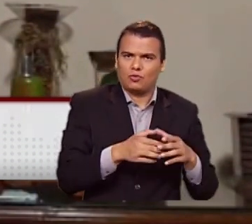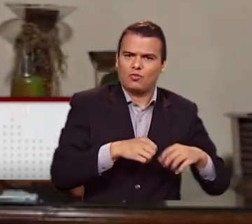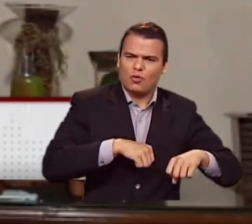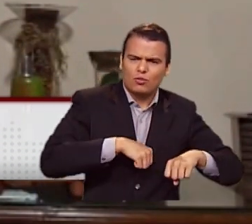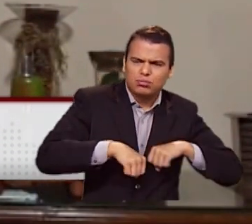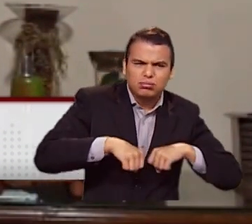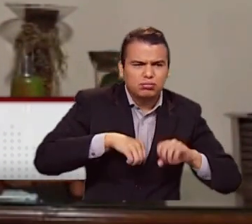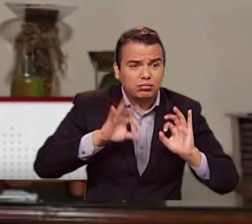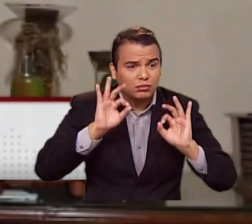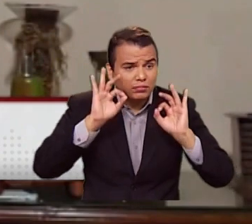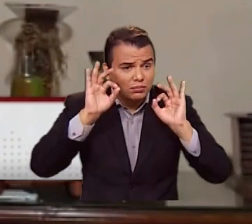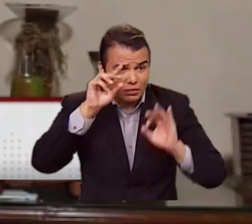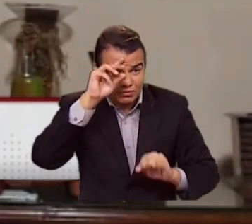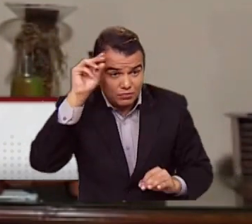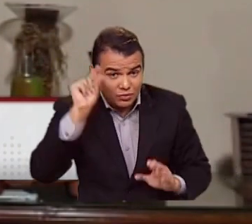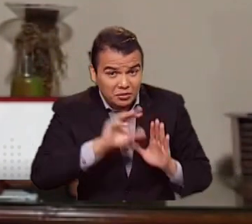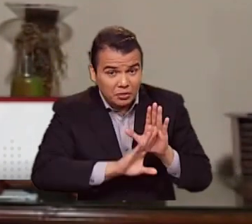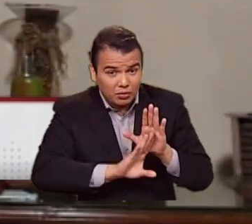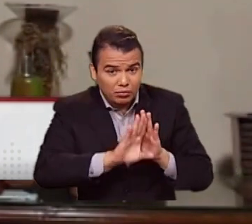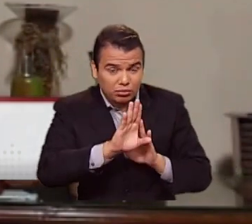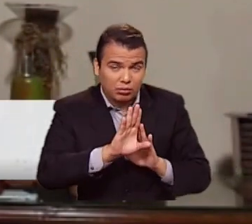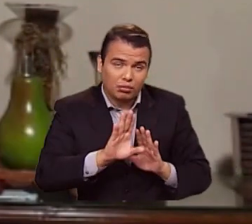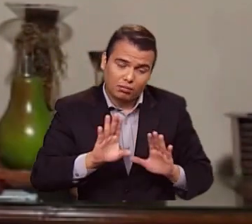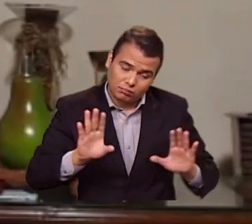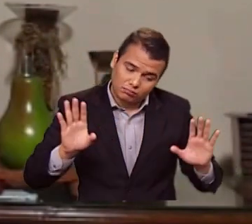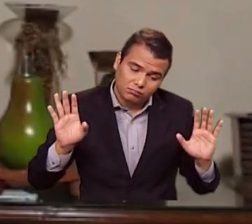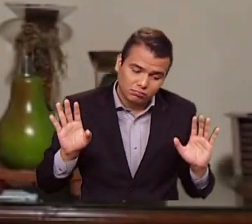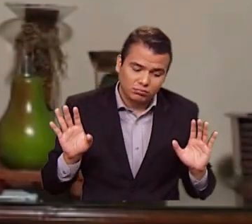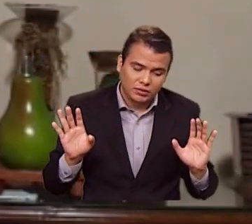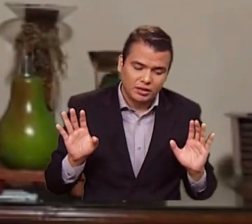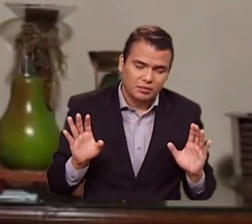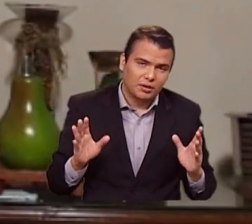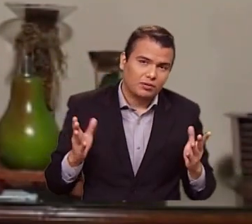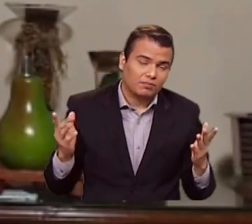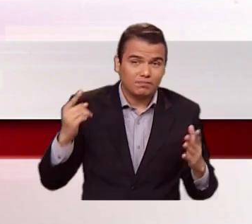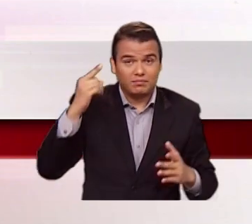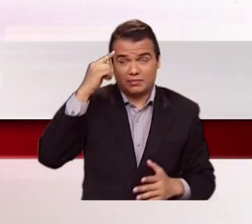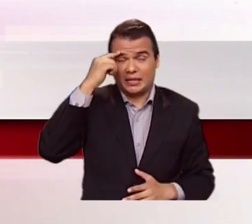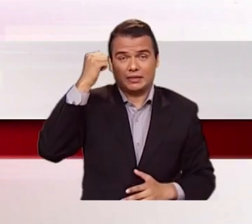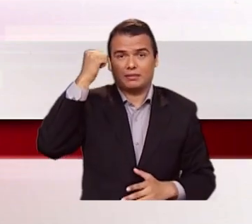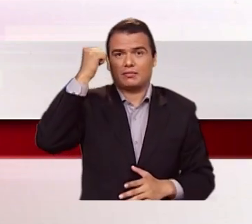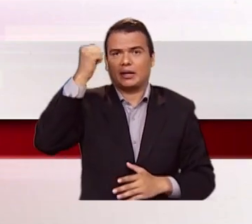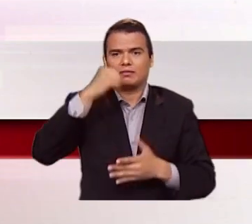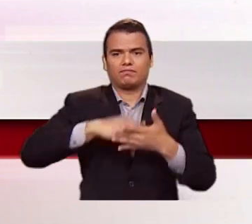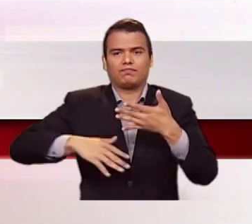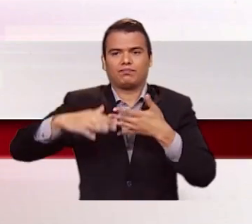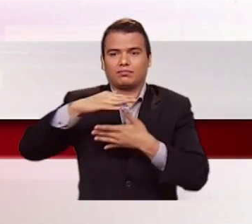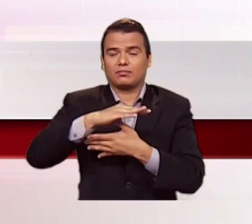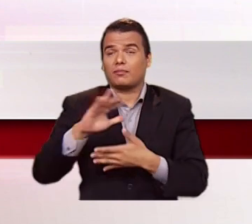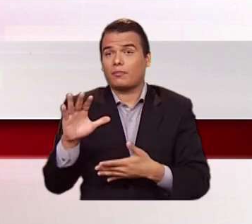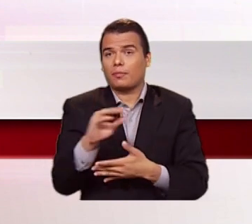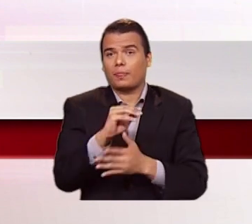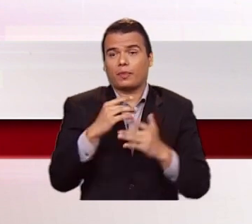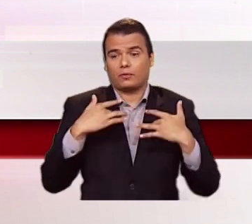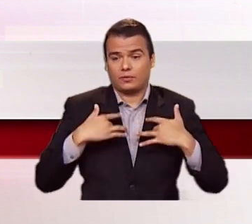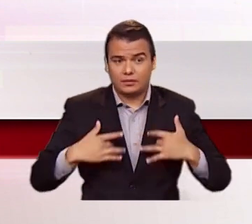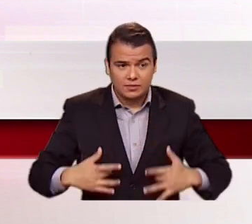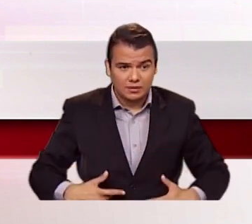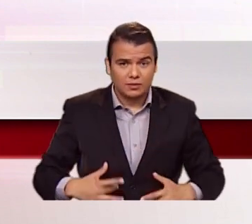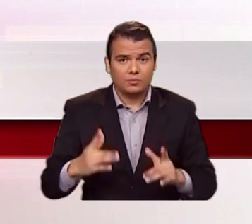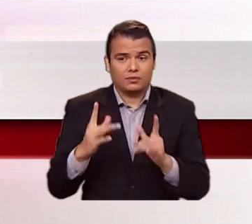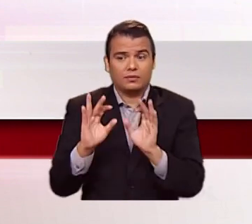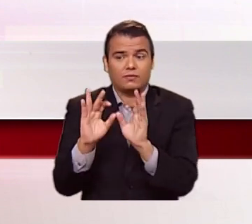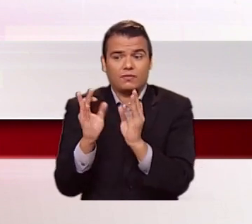ascenso, pero igual está por encima la salud de cada una de ellas y la tranquilidad en cada una de